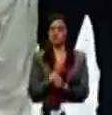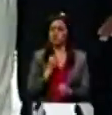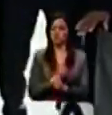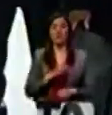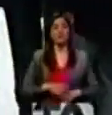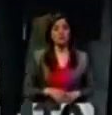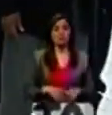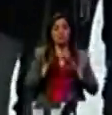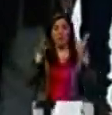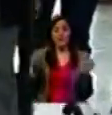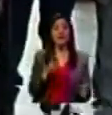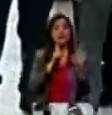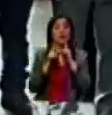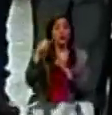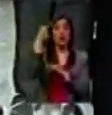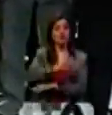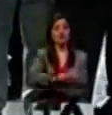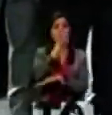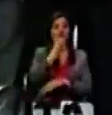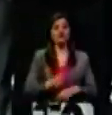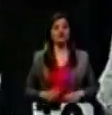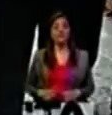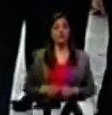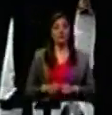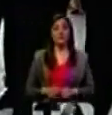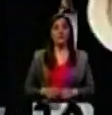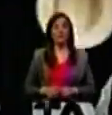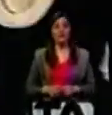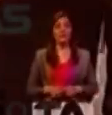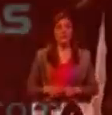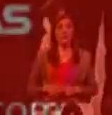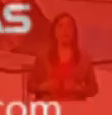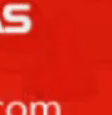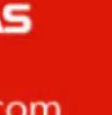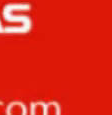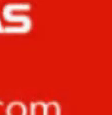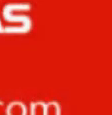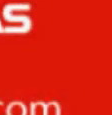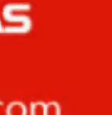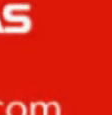cual se creará una mesa de diálogo en los próximos días. En Quito, Andrea Samaniego, 24 horas.